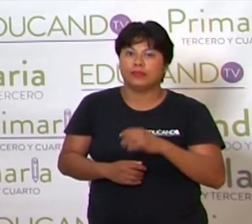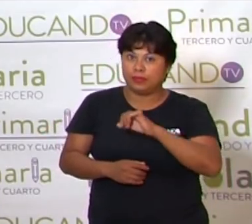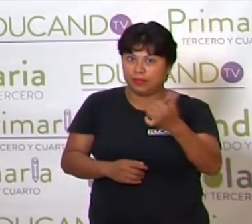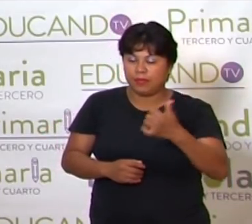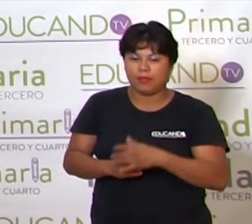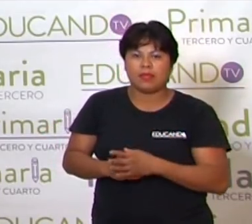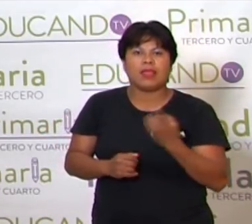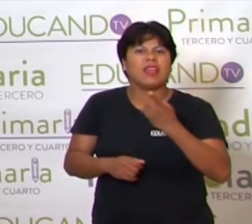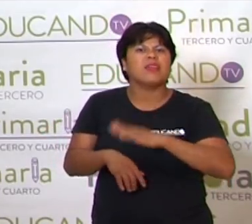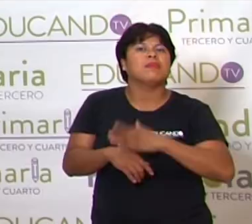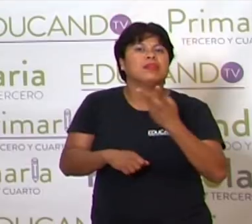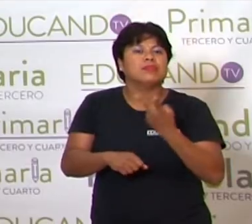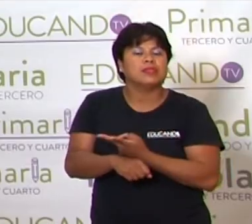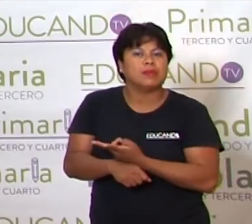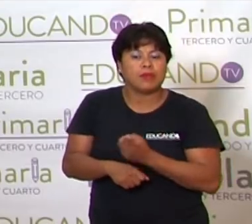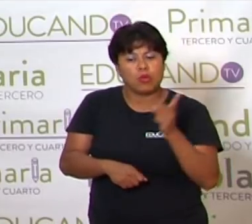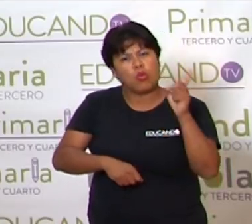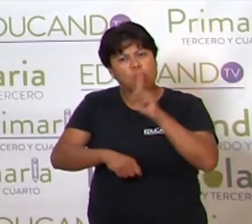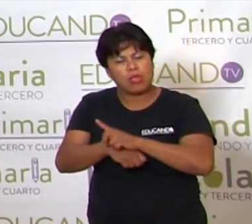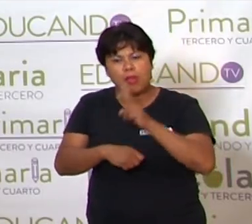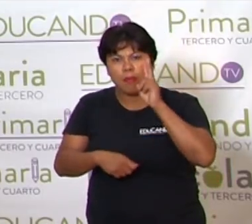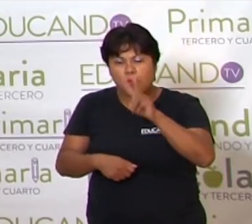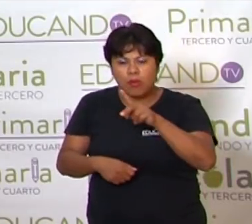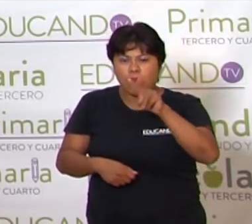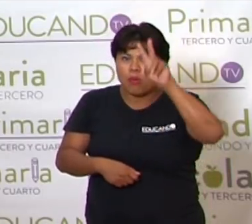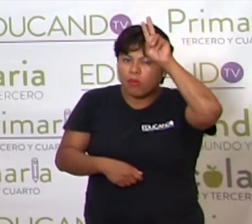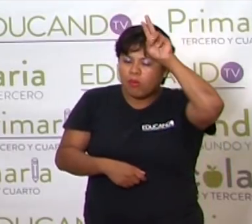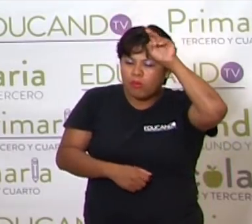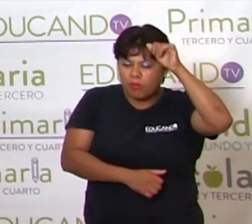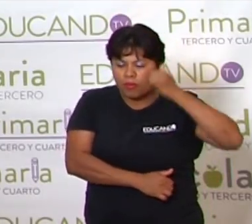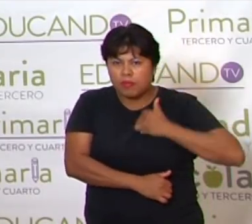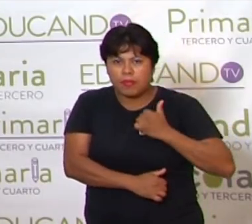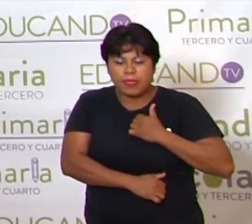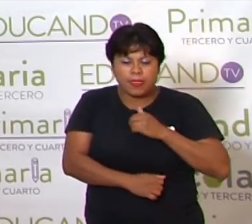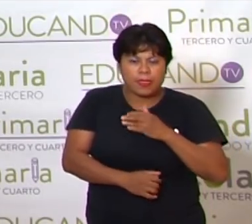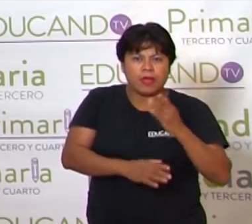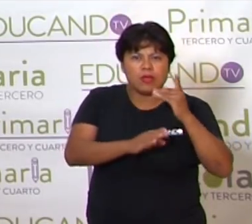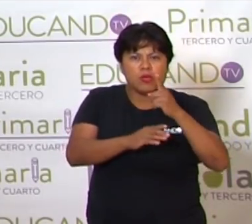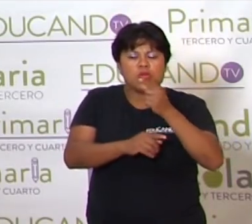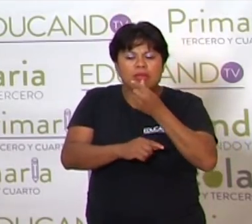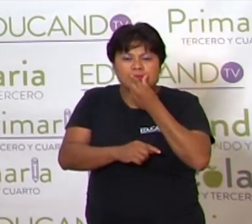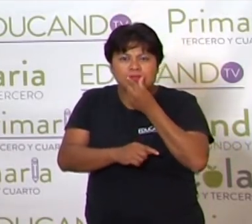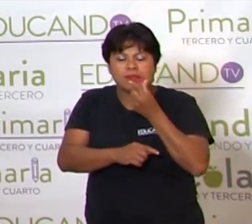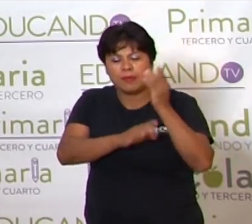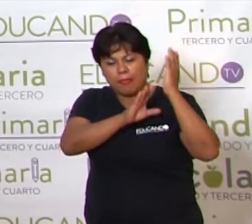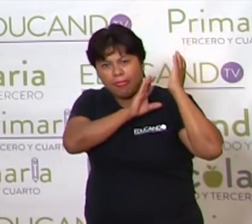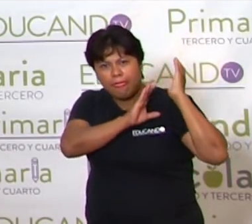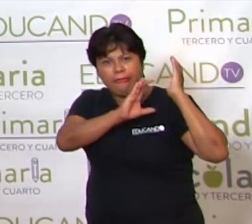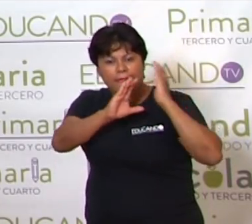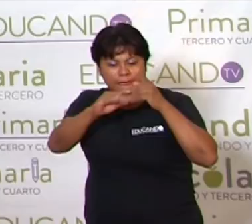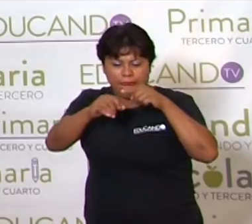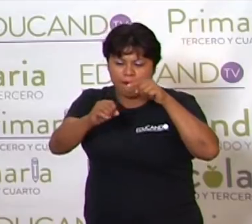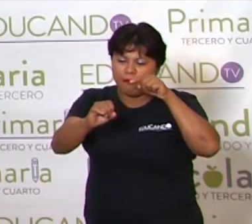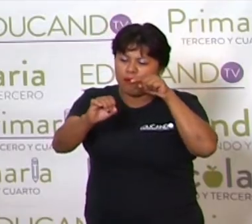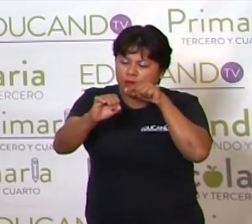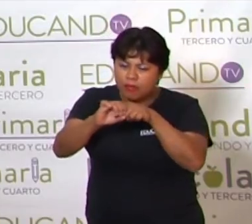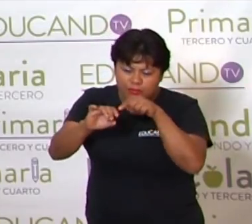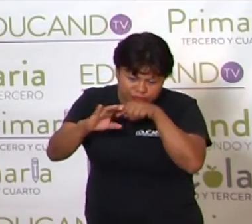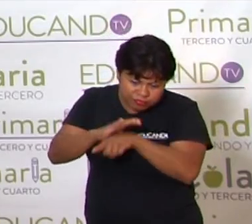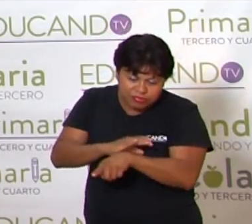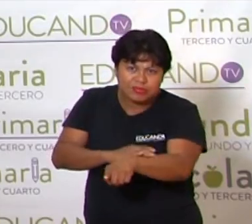¿qué más pasaba? Un día vio una arriera cargando unas semillas hasta su agujero.